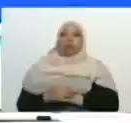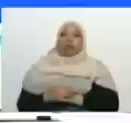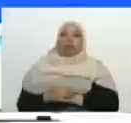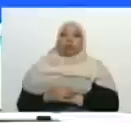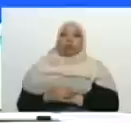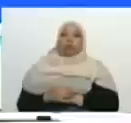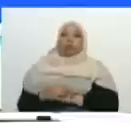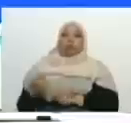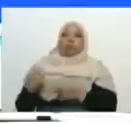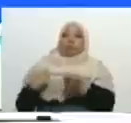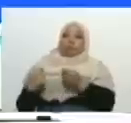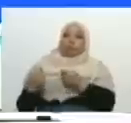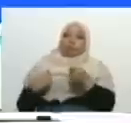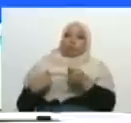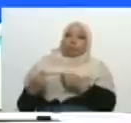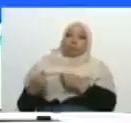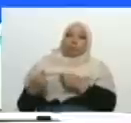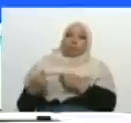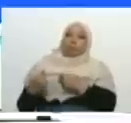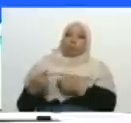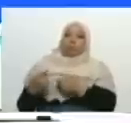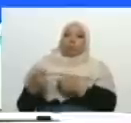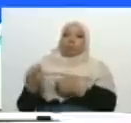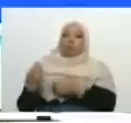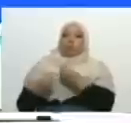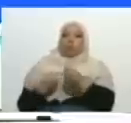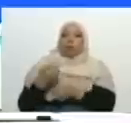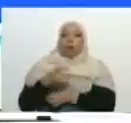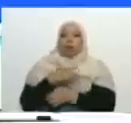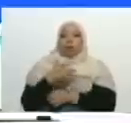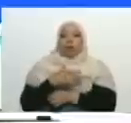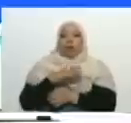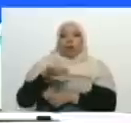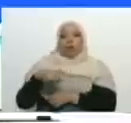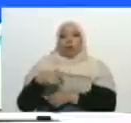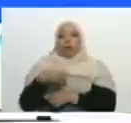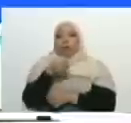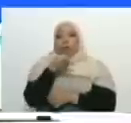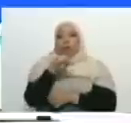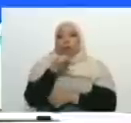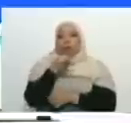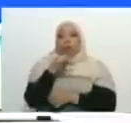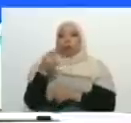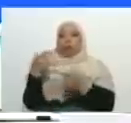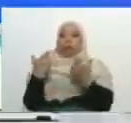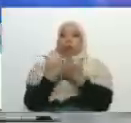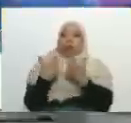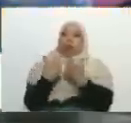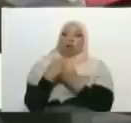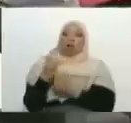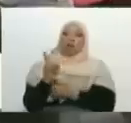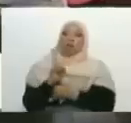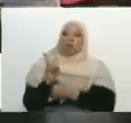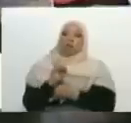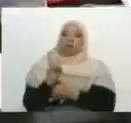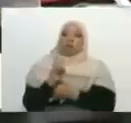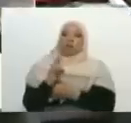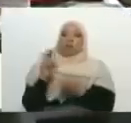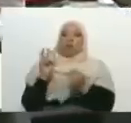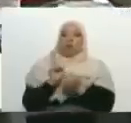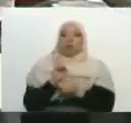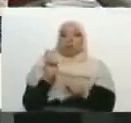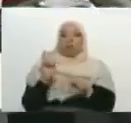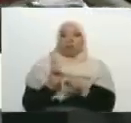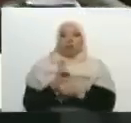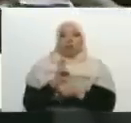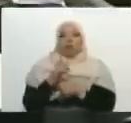No ver estos circos que le causan daño, que agreden a la nación, que violan la Carta